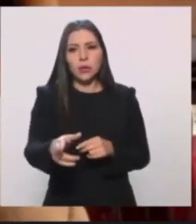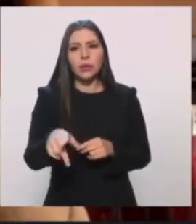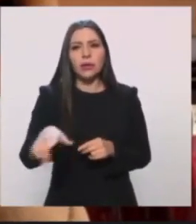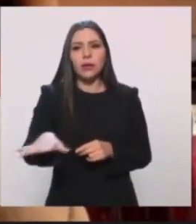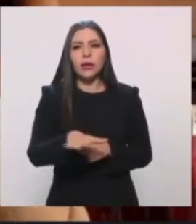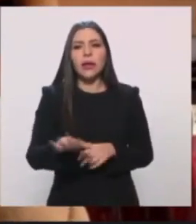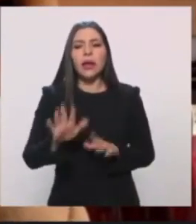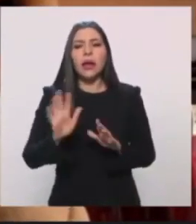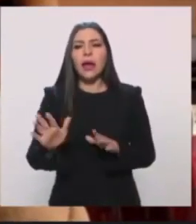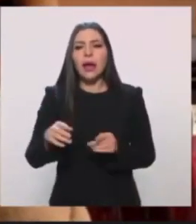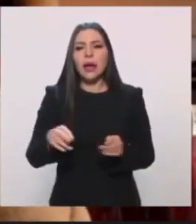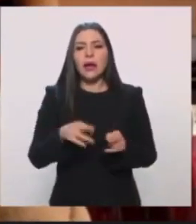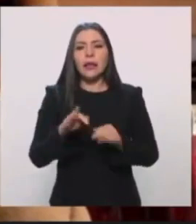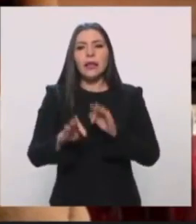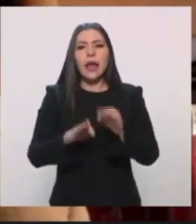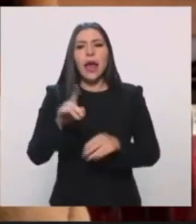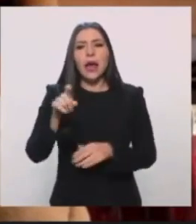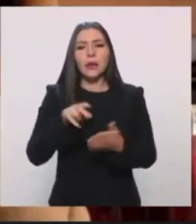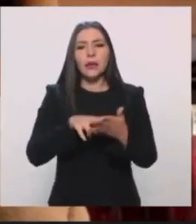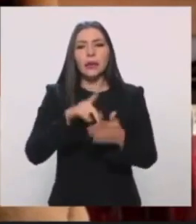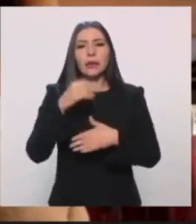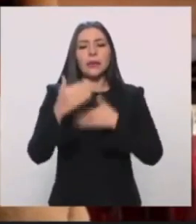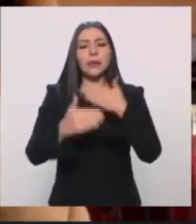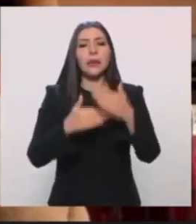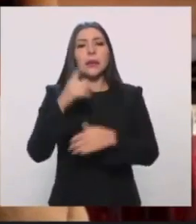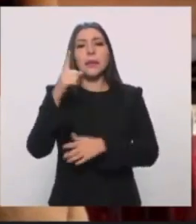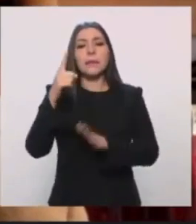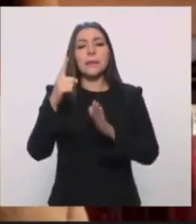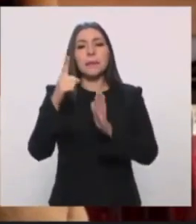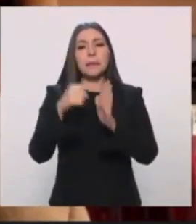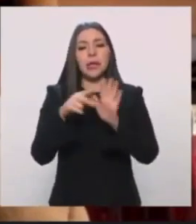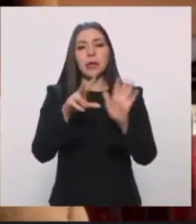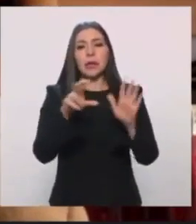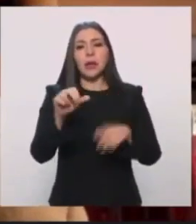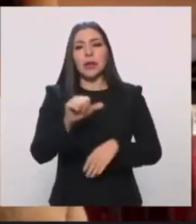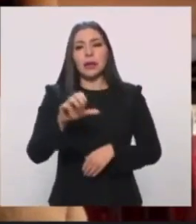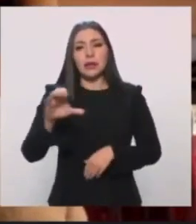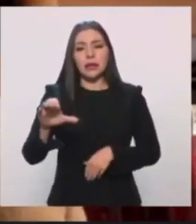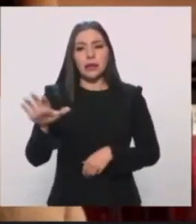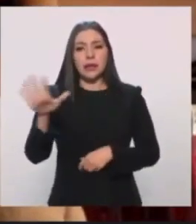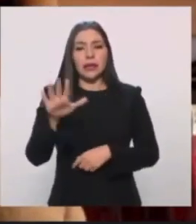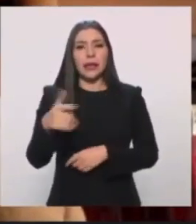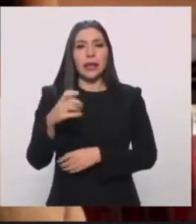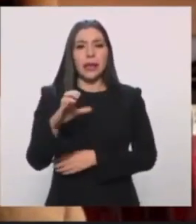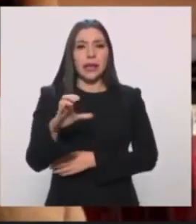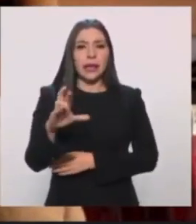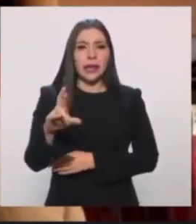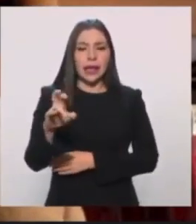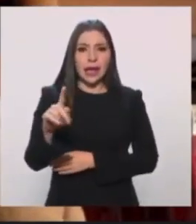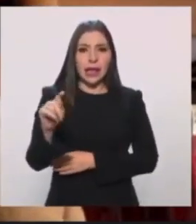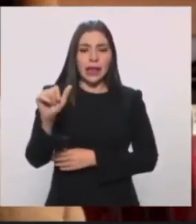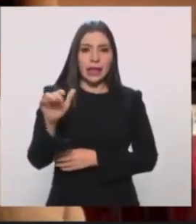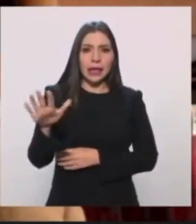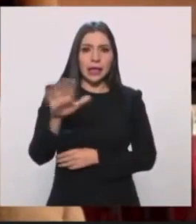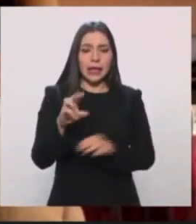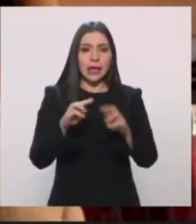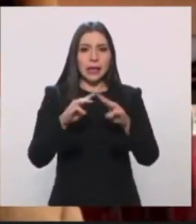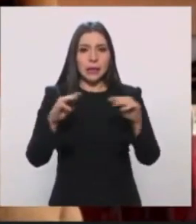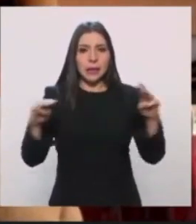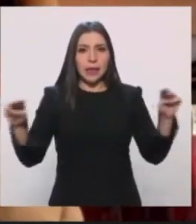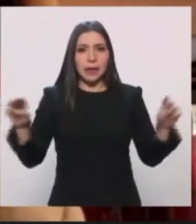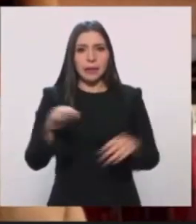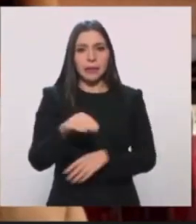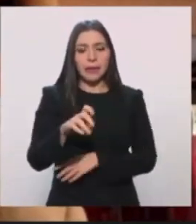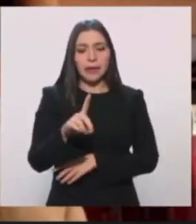aguas negras. En el 1800 antes de Cristo, en Creta, ahí en el Mediterráneo, esa